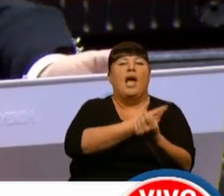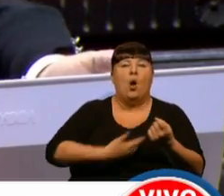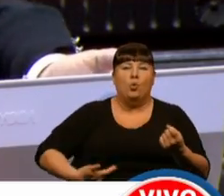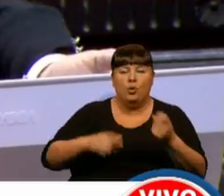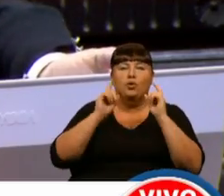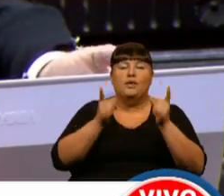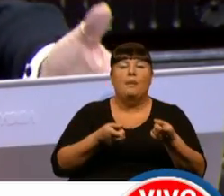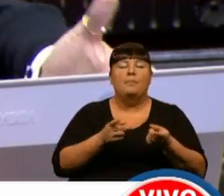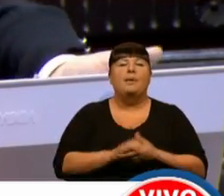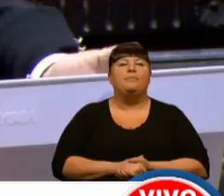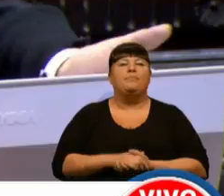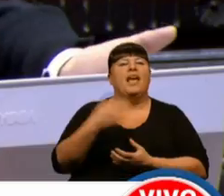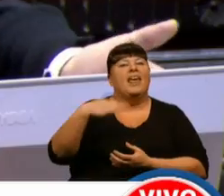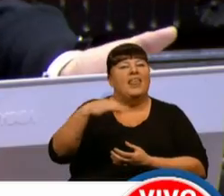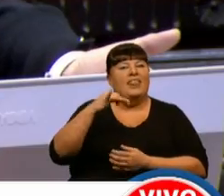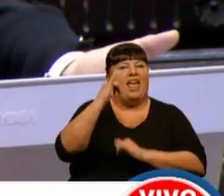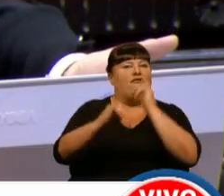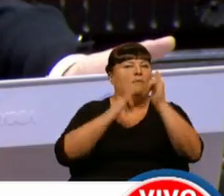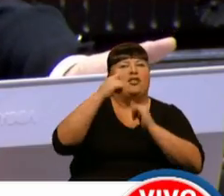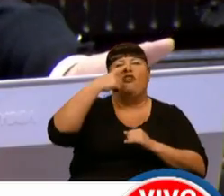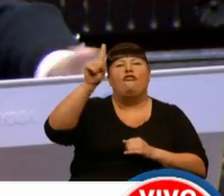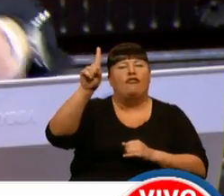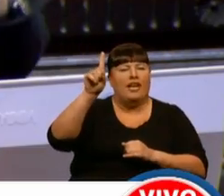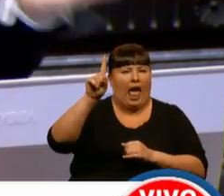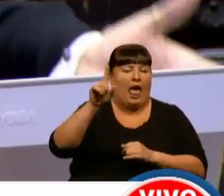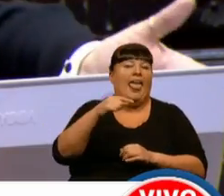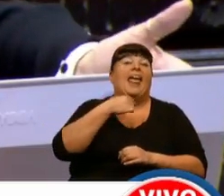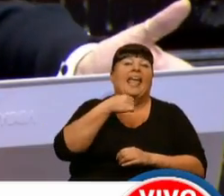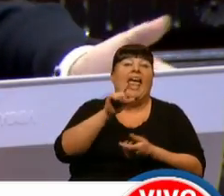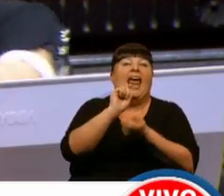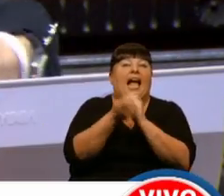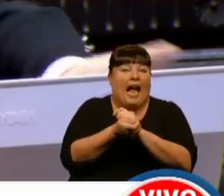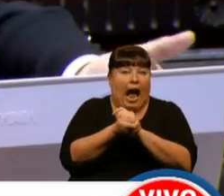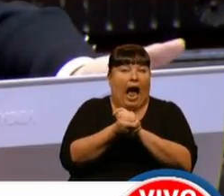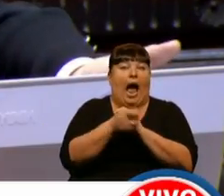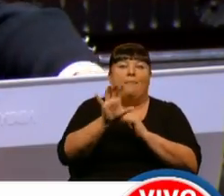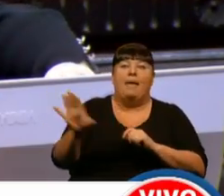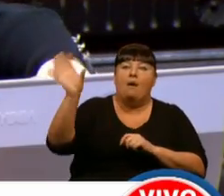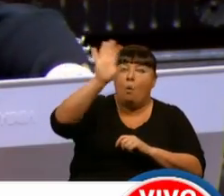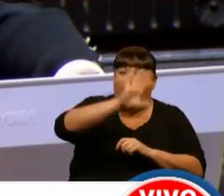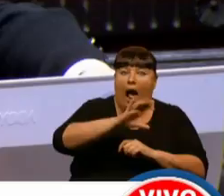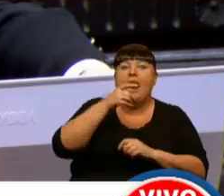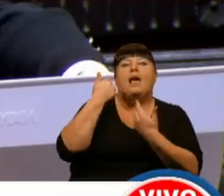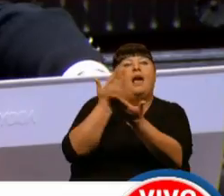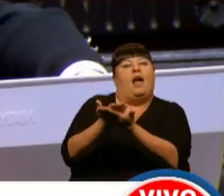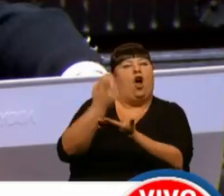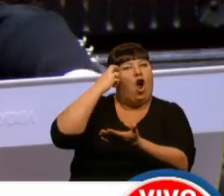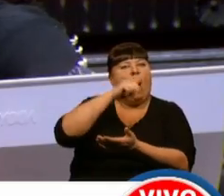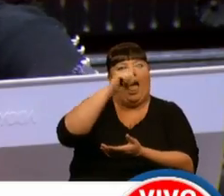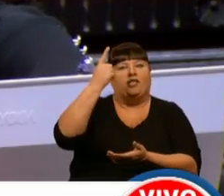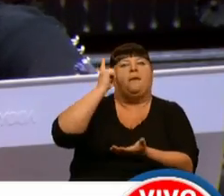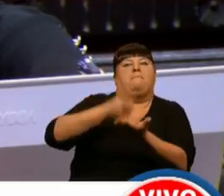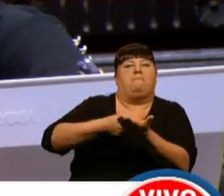este tiene que emitir un informe final si quiere modificar estas regiones al congreso de la nación